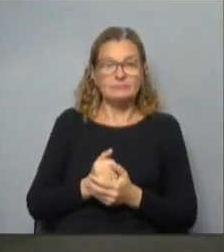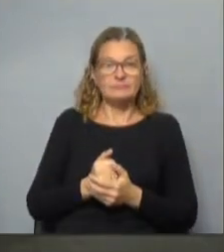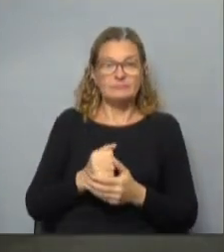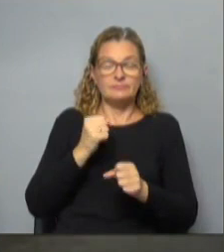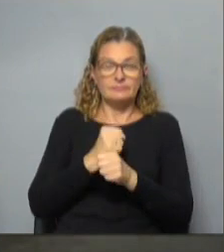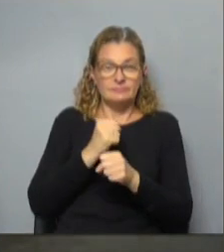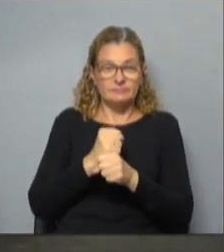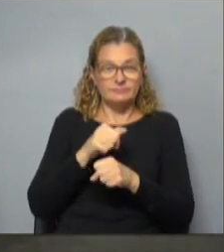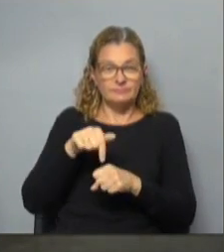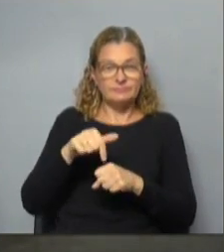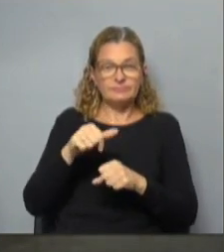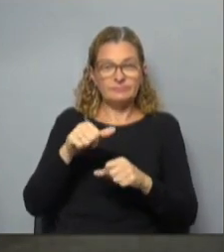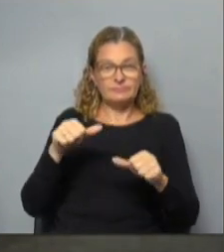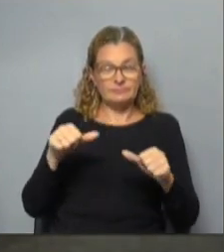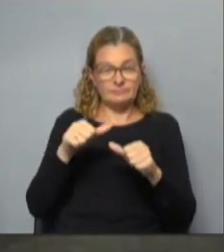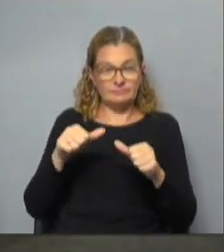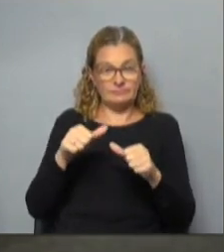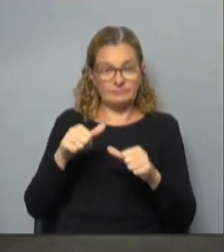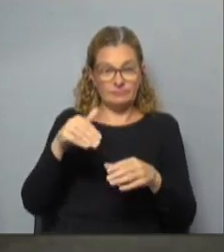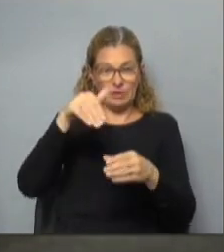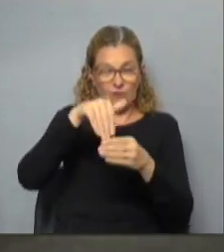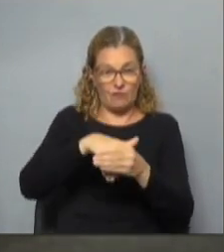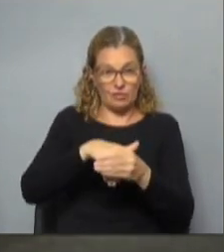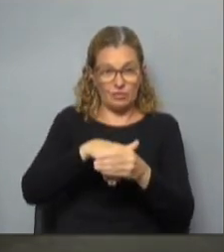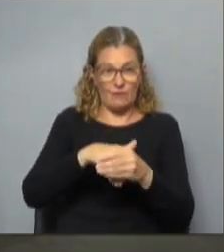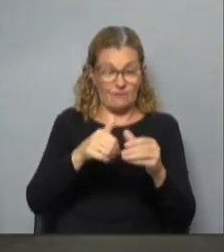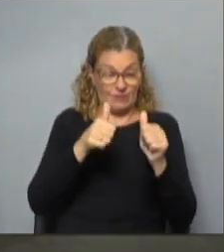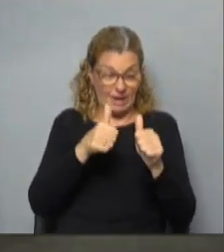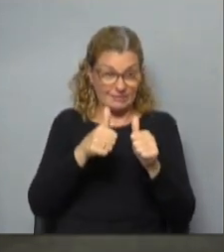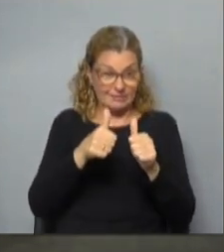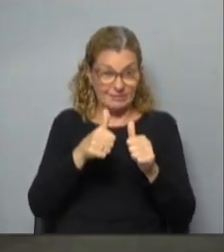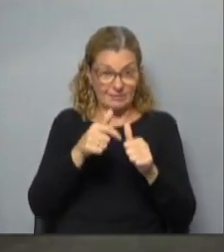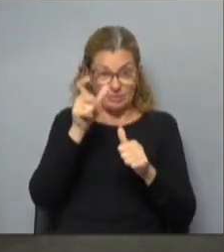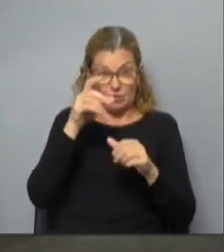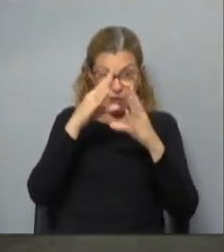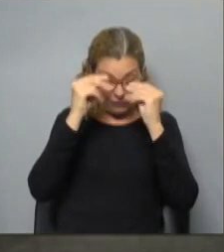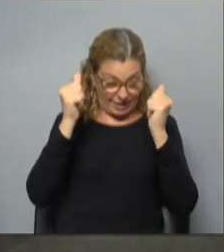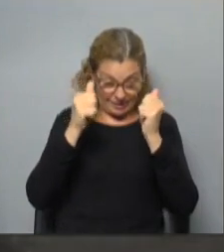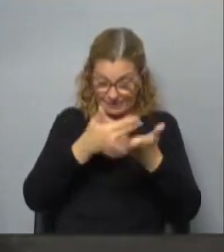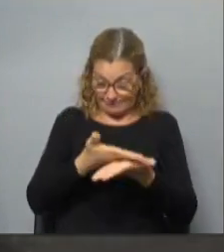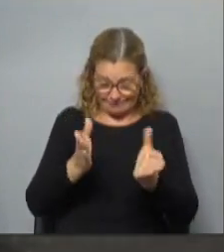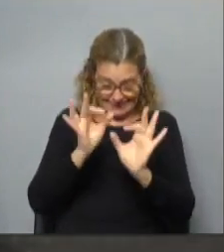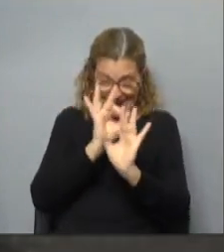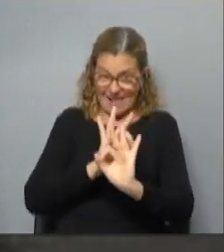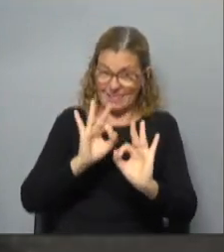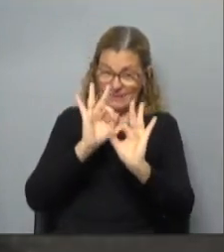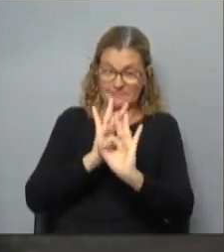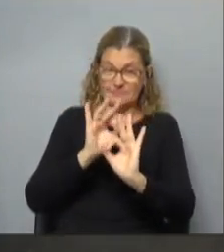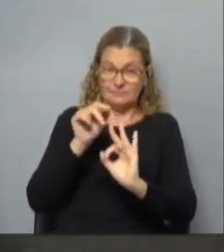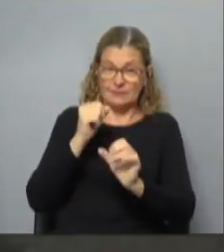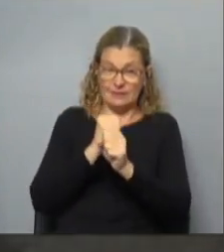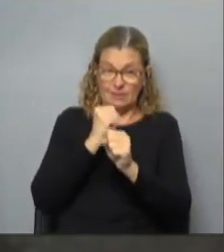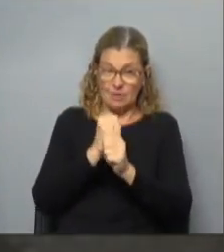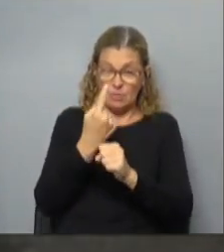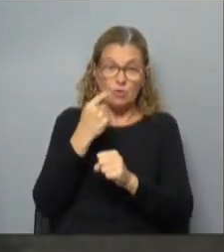tan nuevo si nosotros no hacemos para lo que la gente nos votó si no hacemos las cosas bien olvídate cualquier escenario de nada es la tarea número